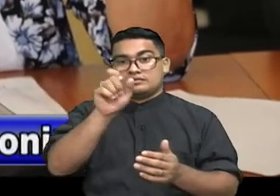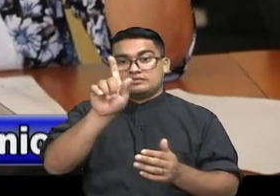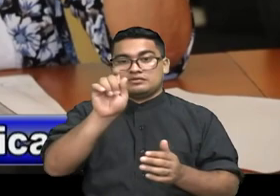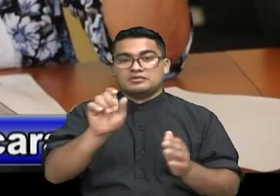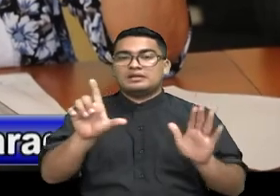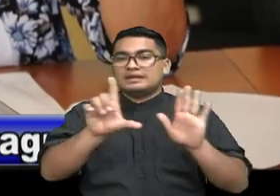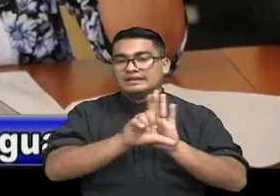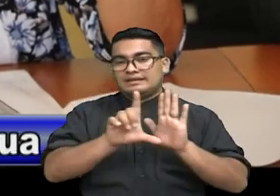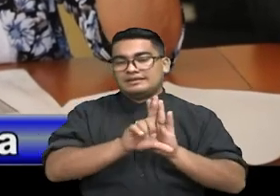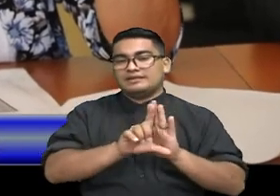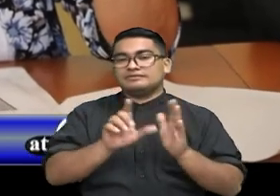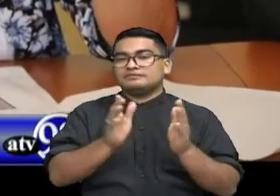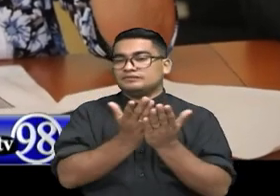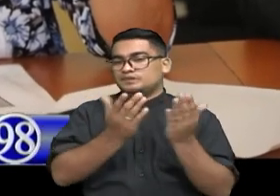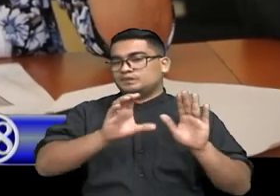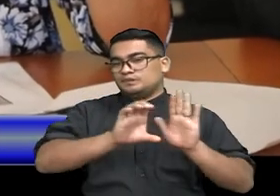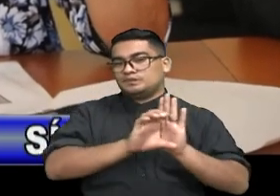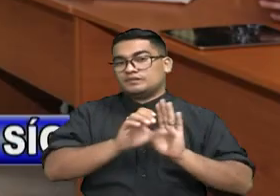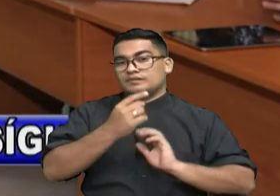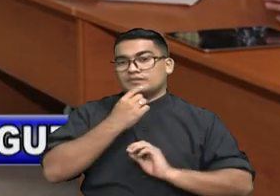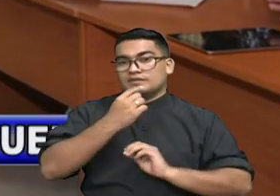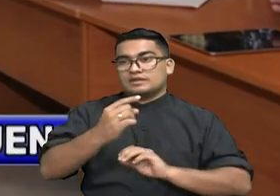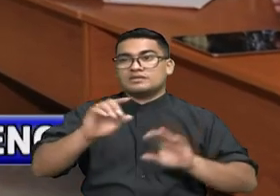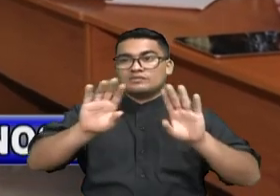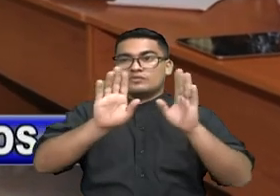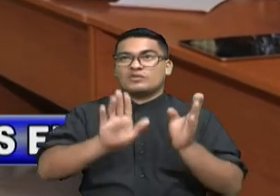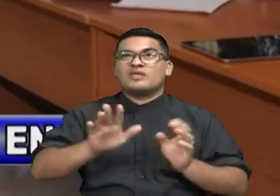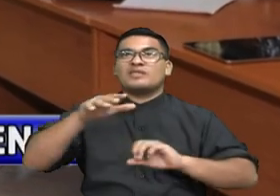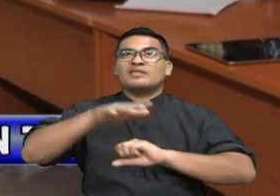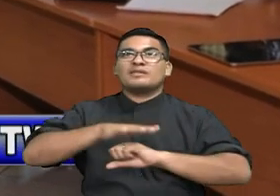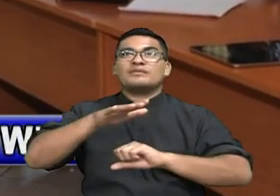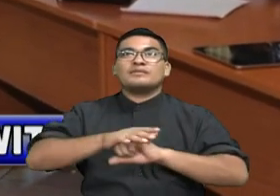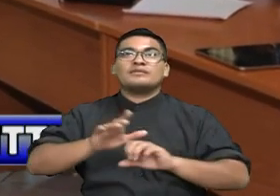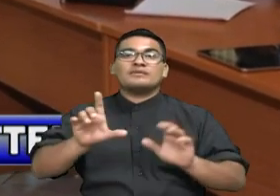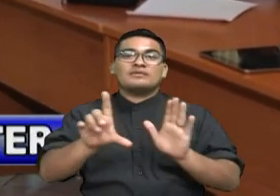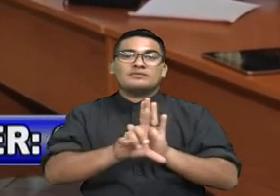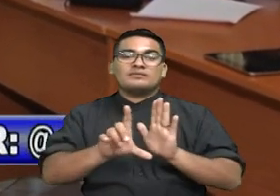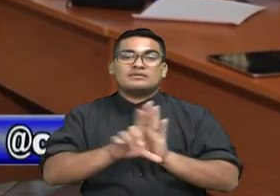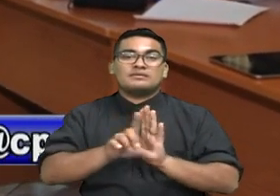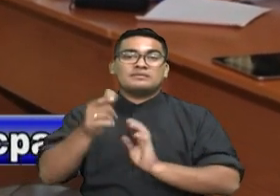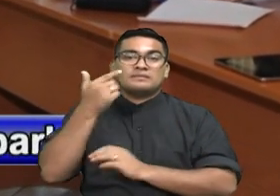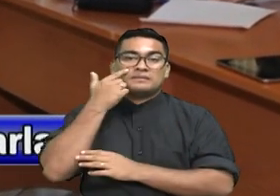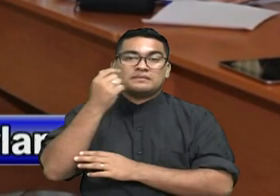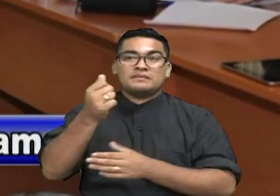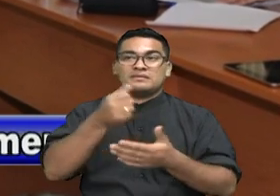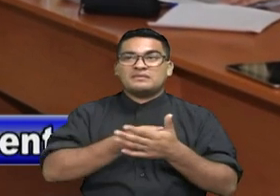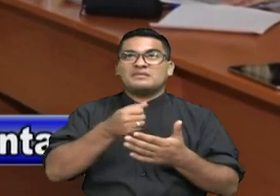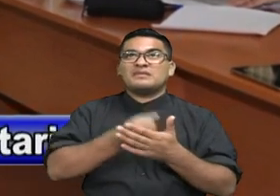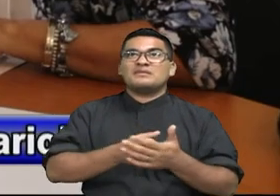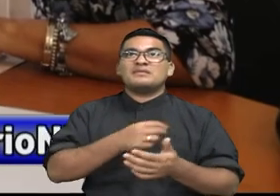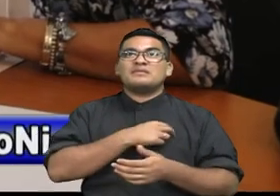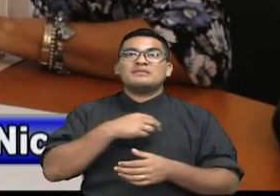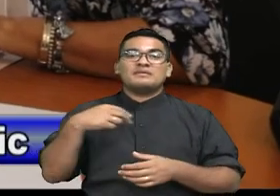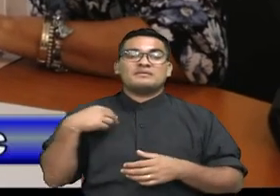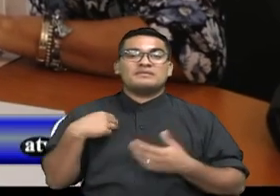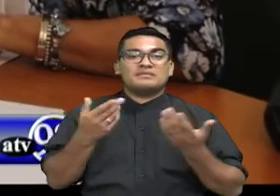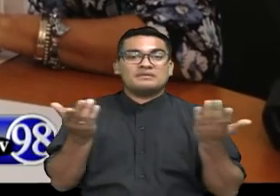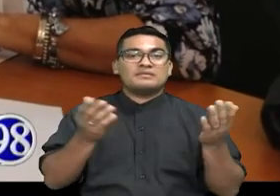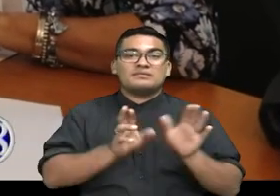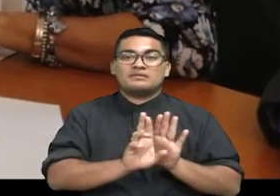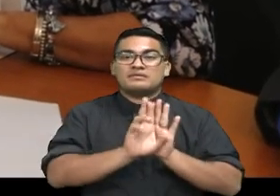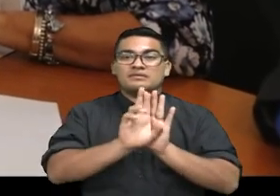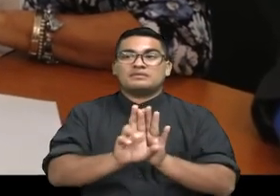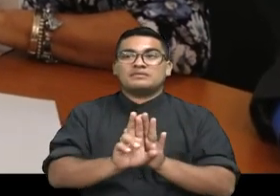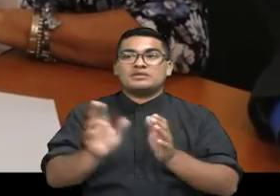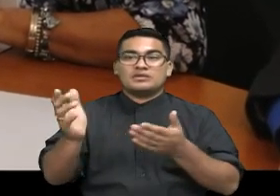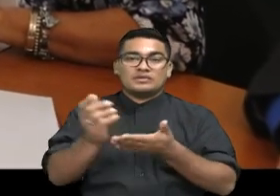constitucional. Asimismo, la titular de esta comisión legislativa reconoció los esfuerzos de esta entidad que dejaron como resultado la actualización